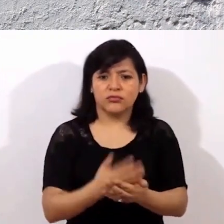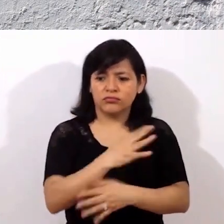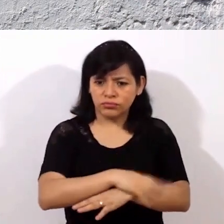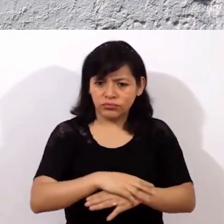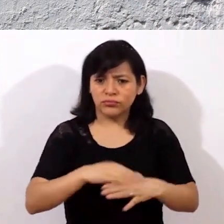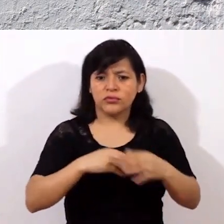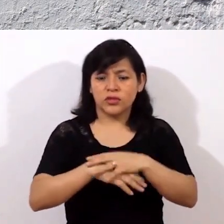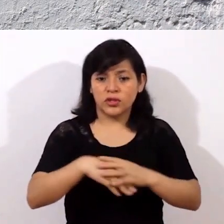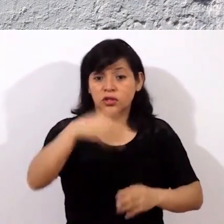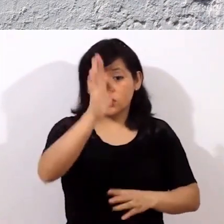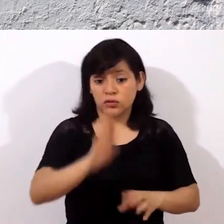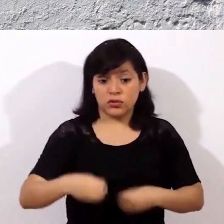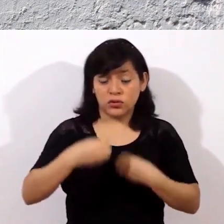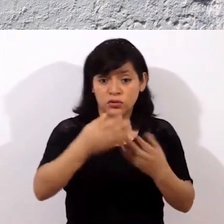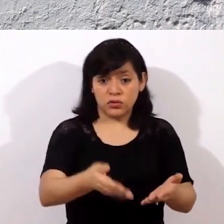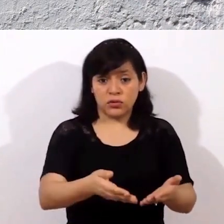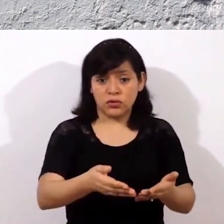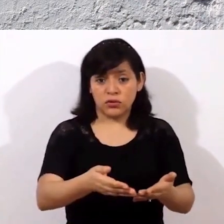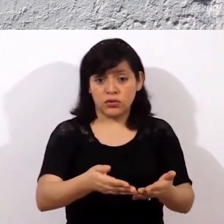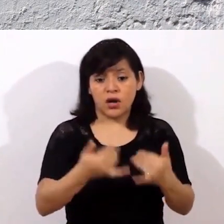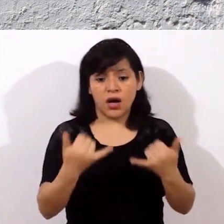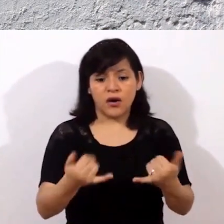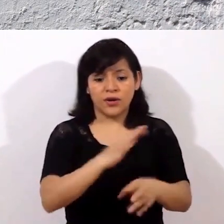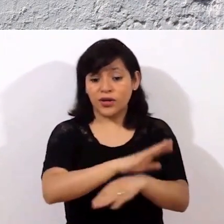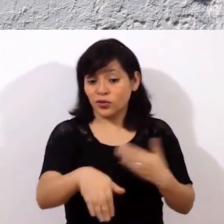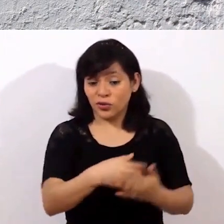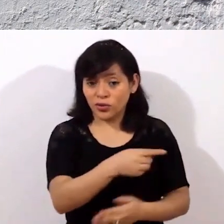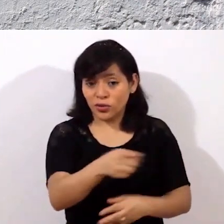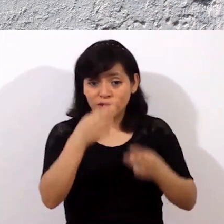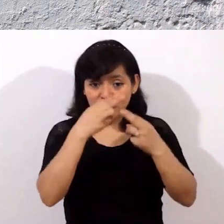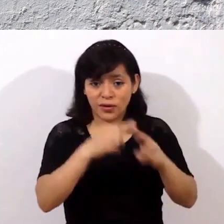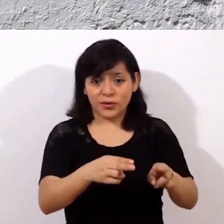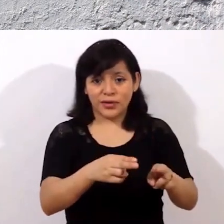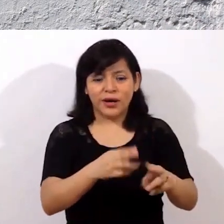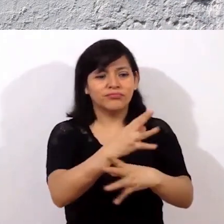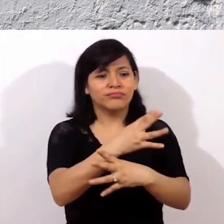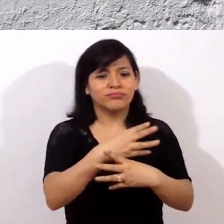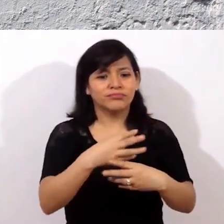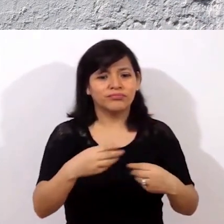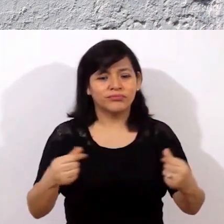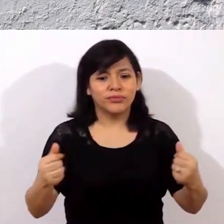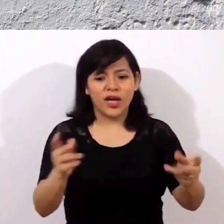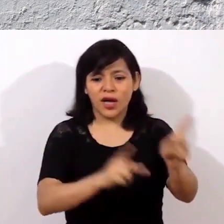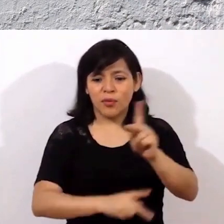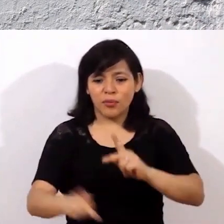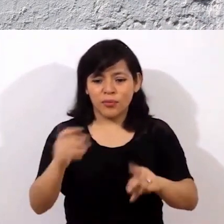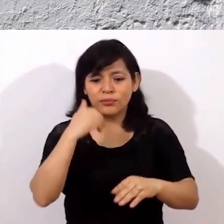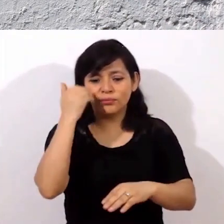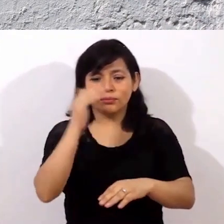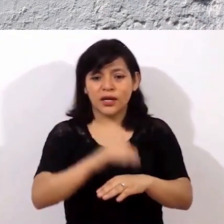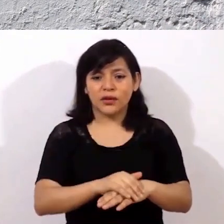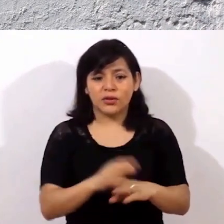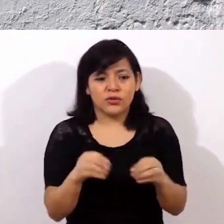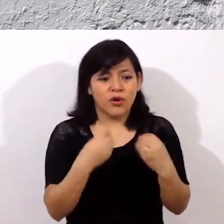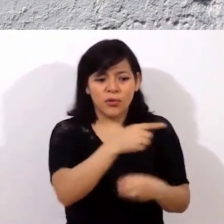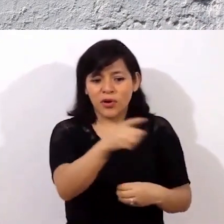honra ahora pasaría finalmente en ser una burla, en una afrenta. ¿Cómo este pueblo no decía que servía